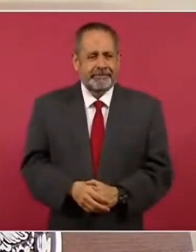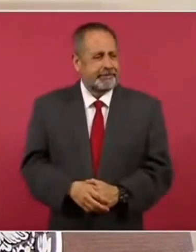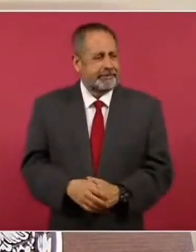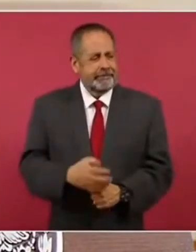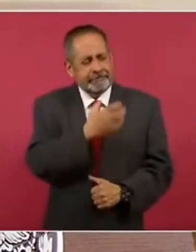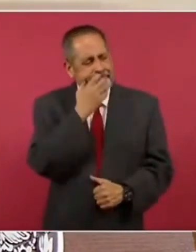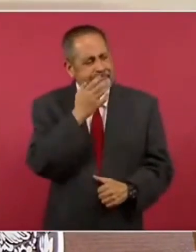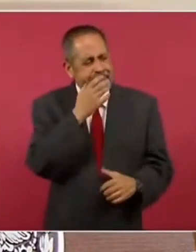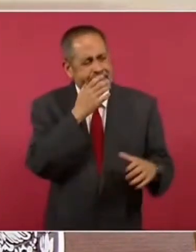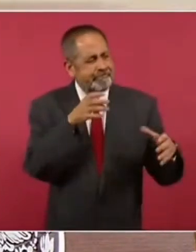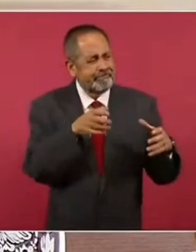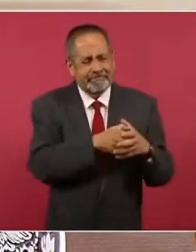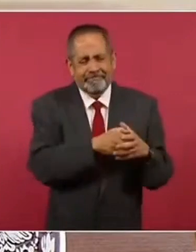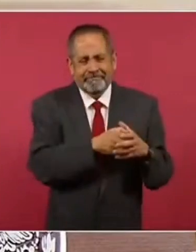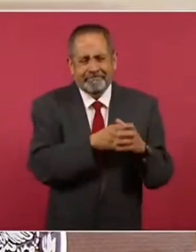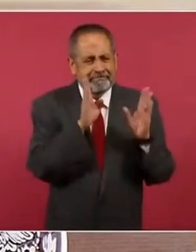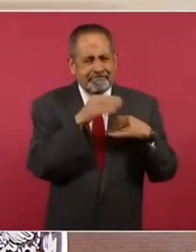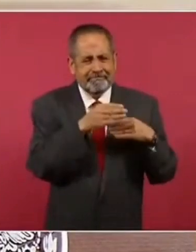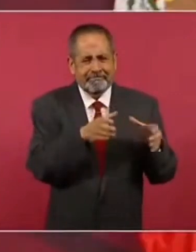Conservadores